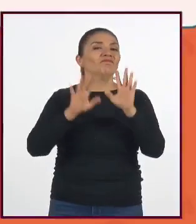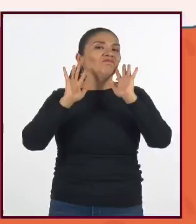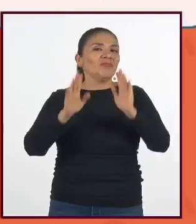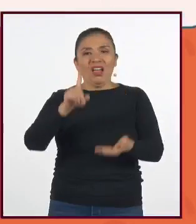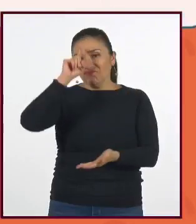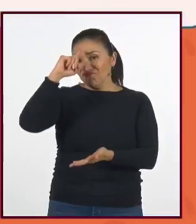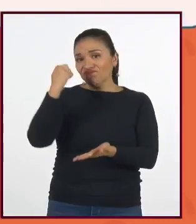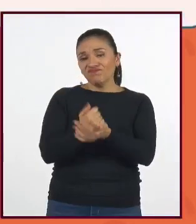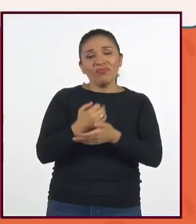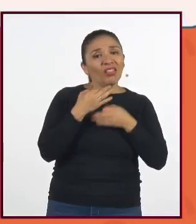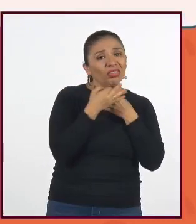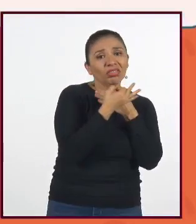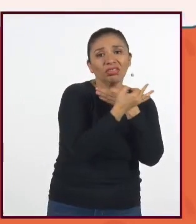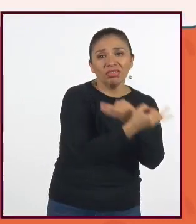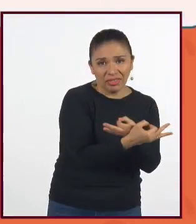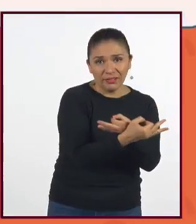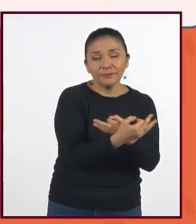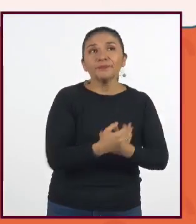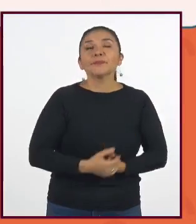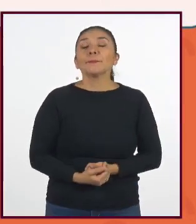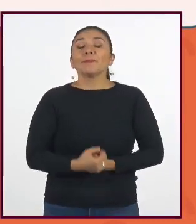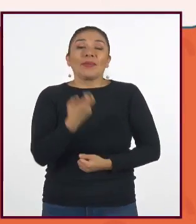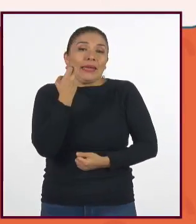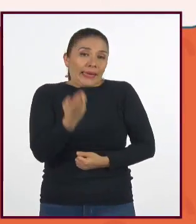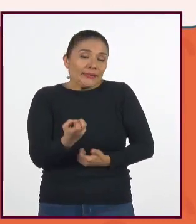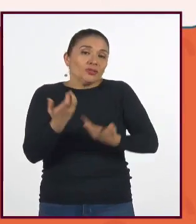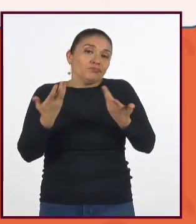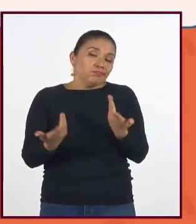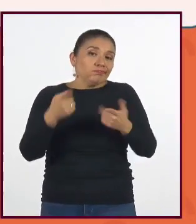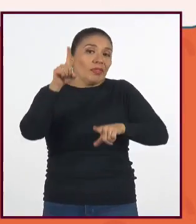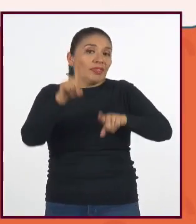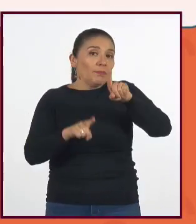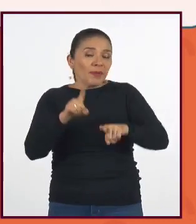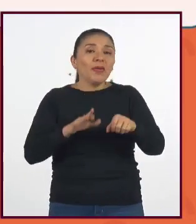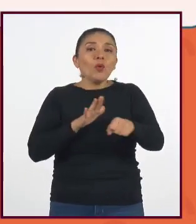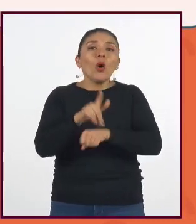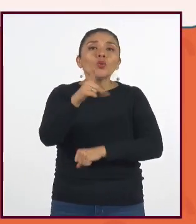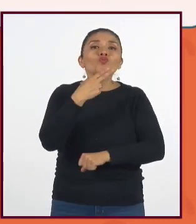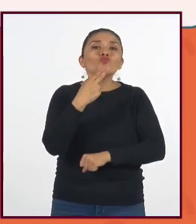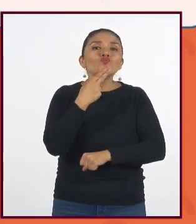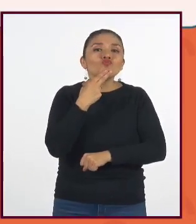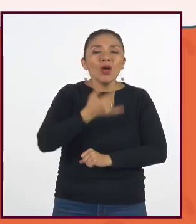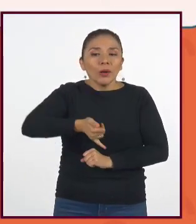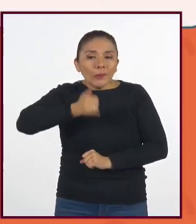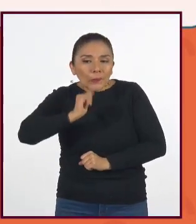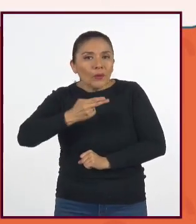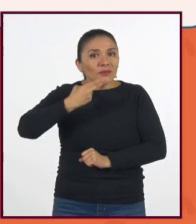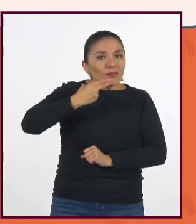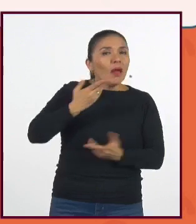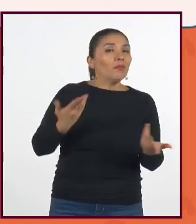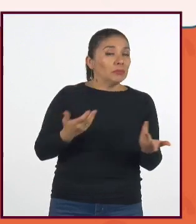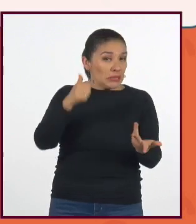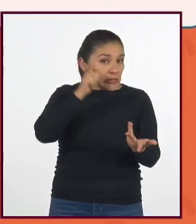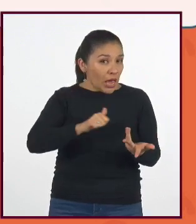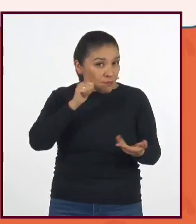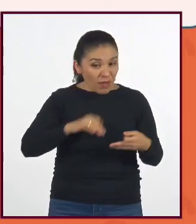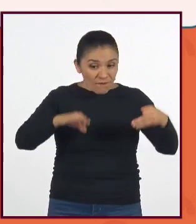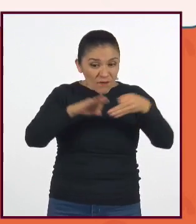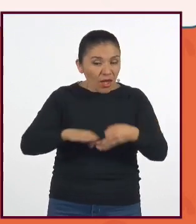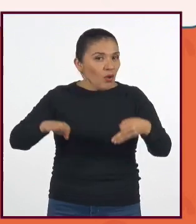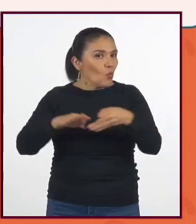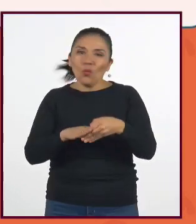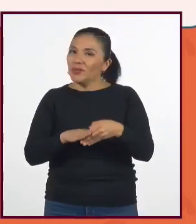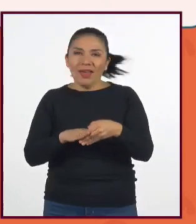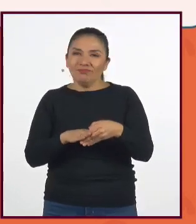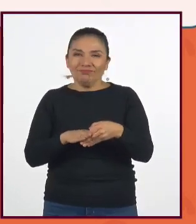La dependencia va a depender del tipo de sustancia, ¿sabes? Enrique, no siempre es de la frecuencia. Tiene que ver, que ahorita